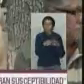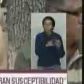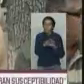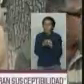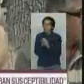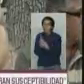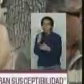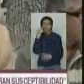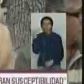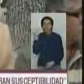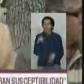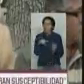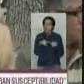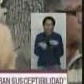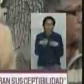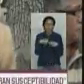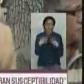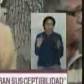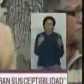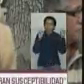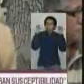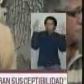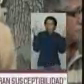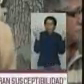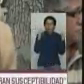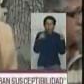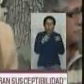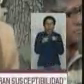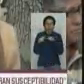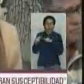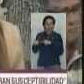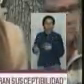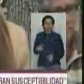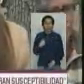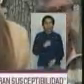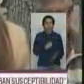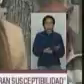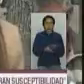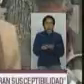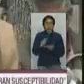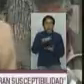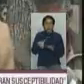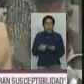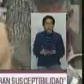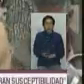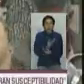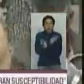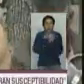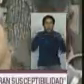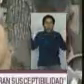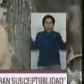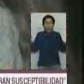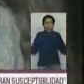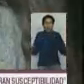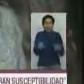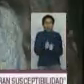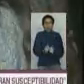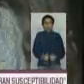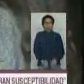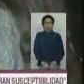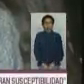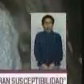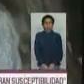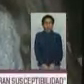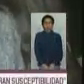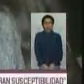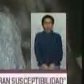todas estas permanentes crisis dan desconfianza al ciudadano. Nosotros convocamos a todas las fuerzas democráticas a unirnos. Recordemos